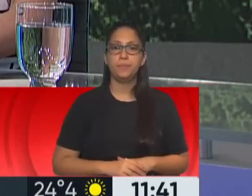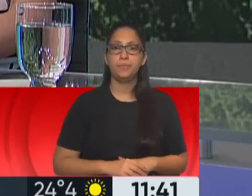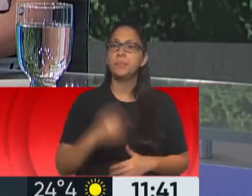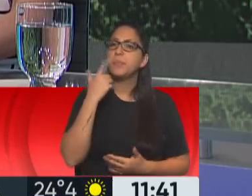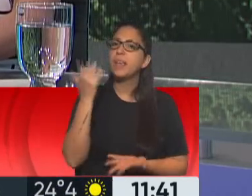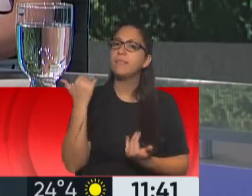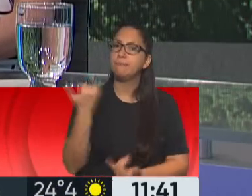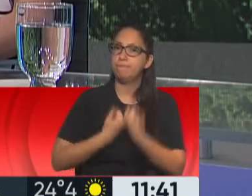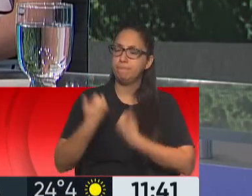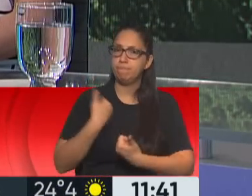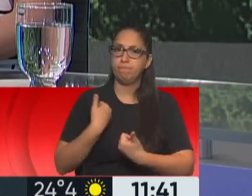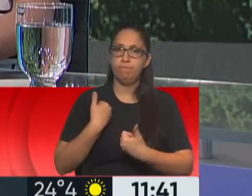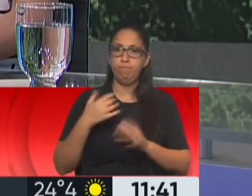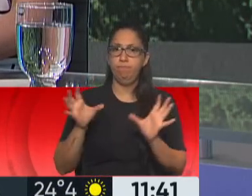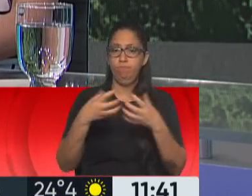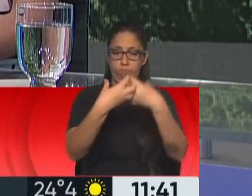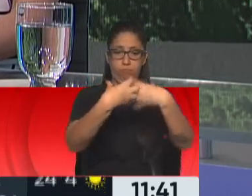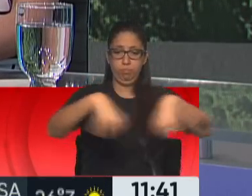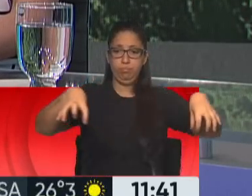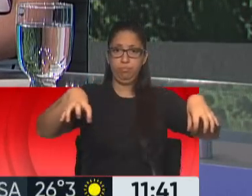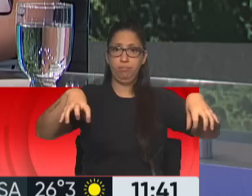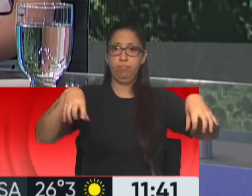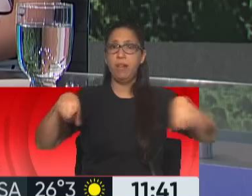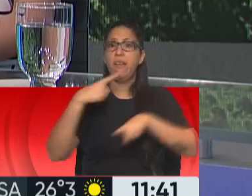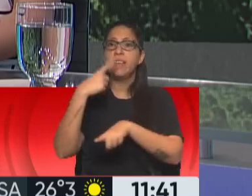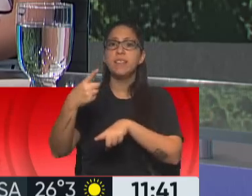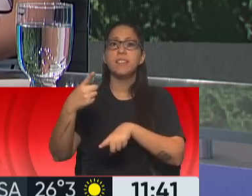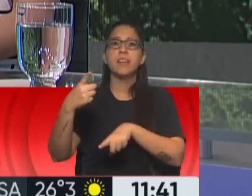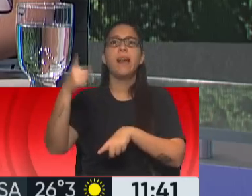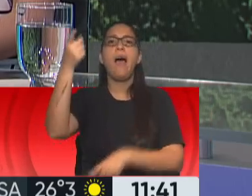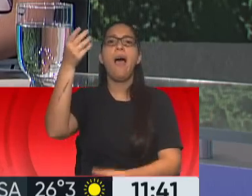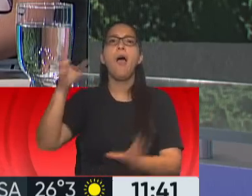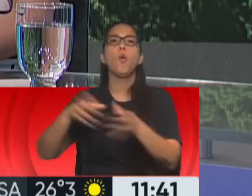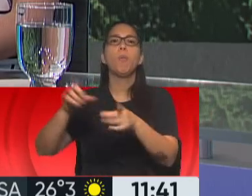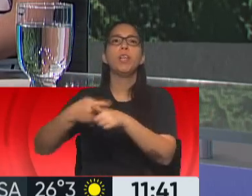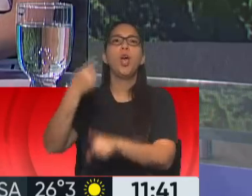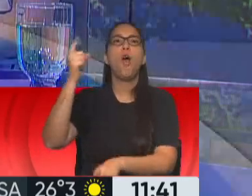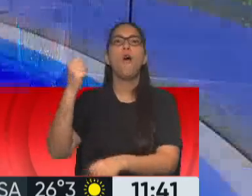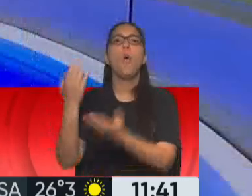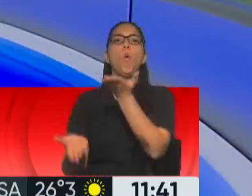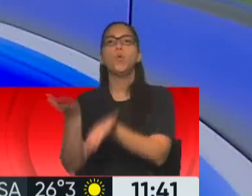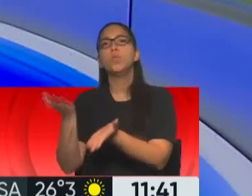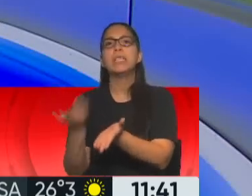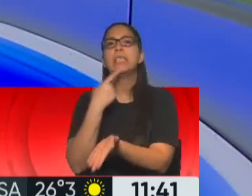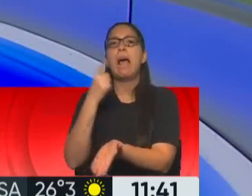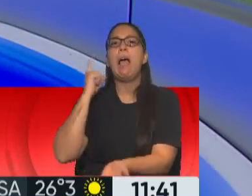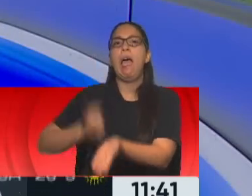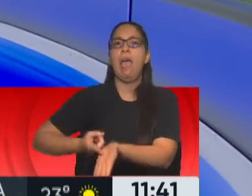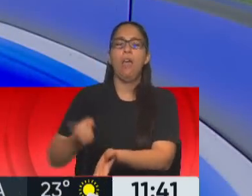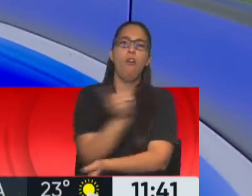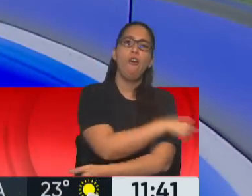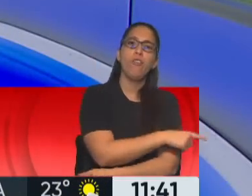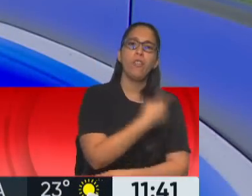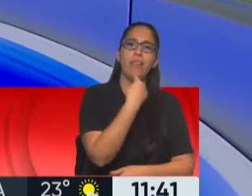ambos extremos de la grieta se va a decir por un lado que fue el AUFA, el Partido Judicial y demás. Del otro extremo se va a